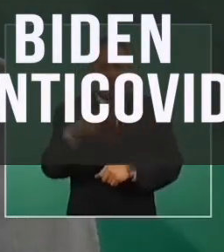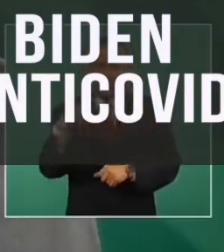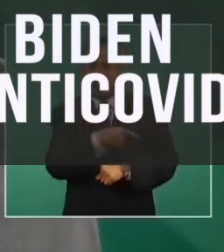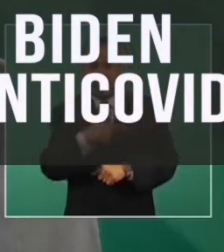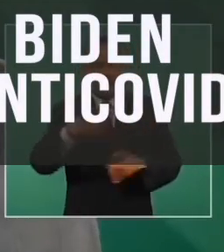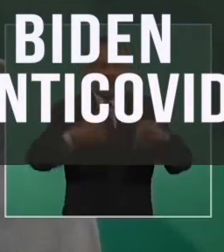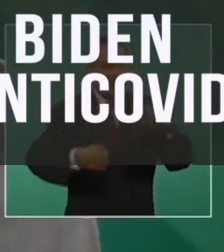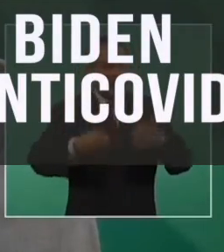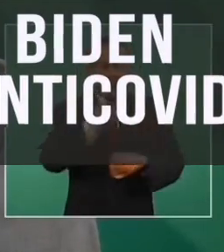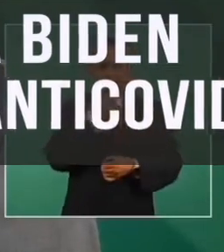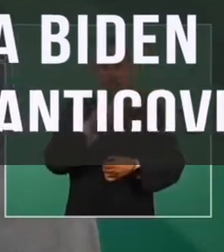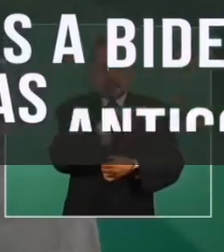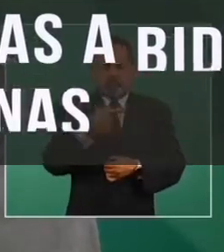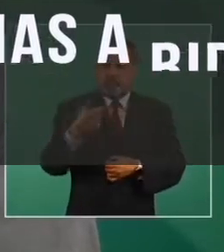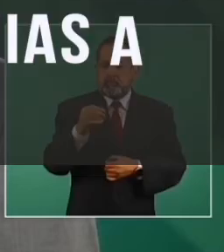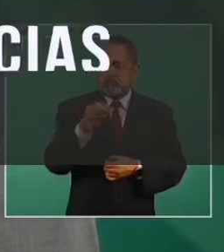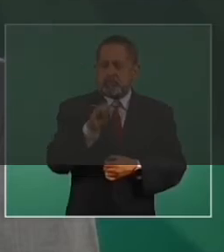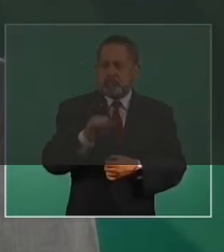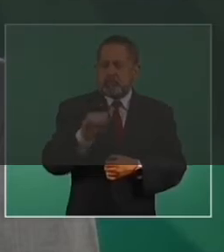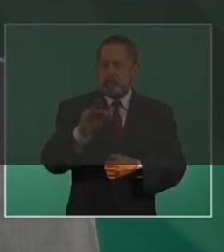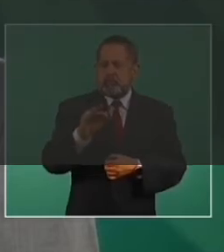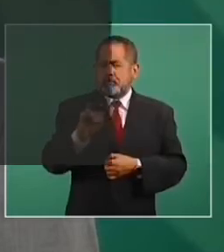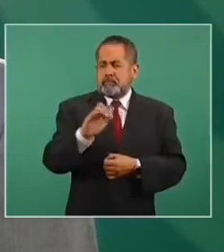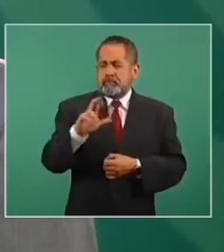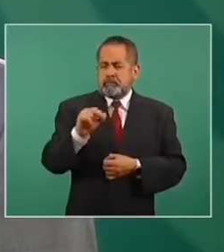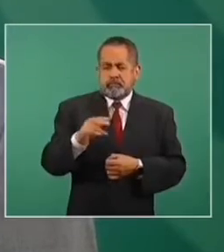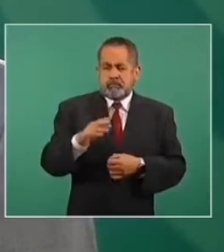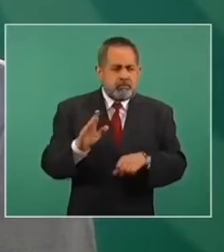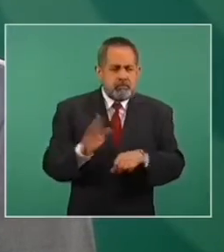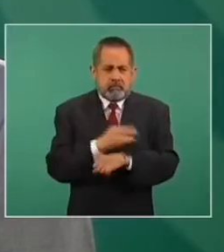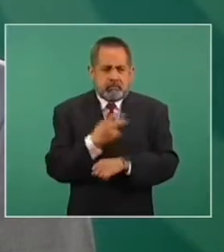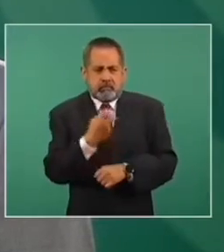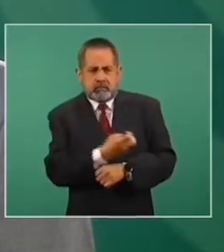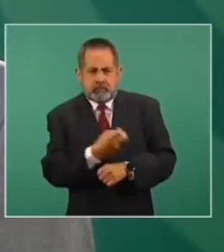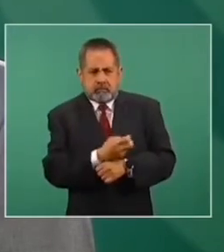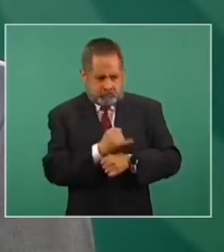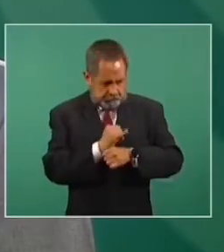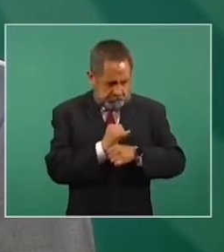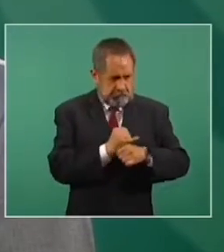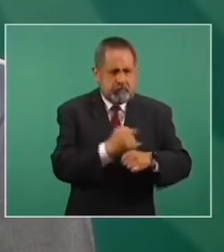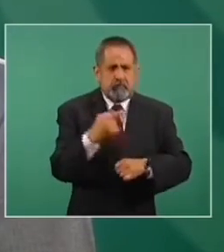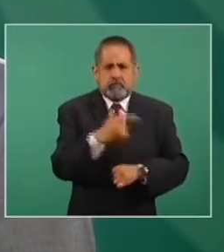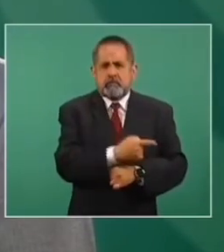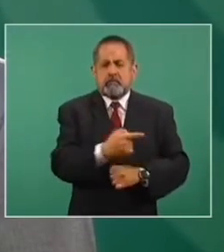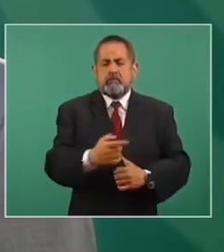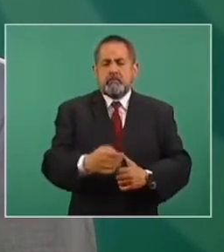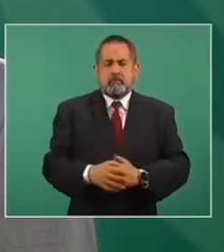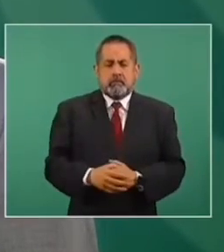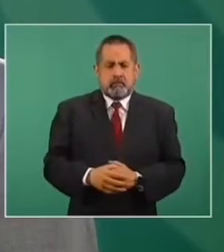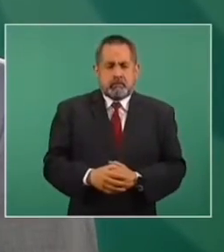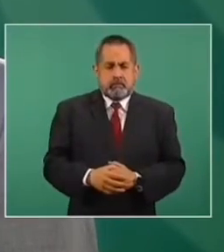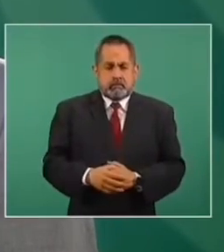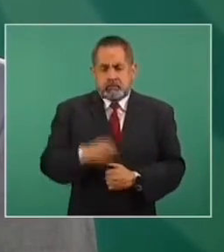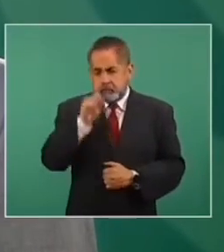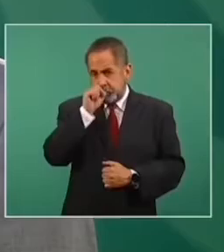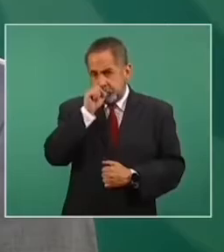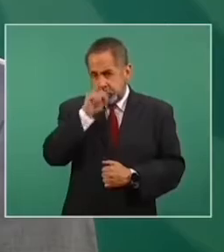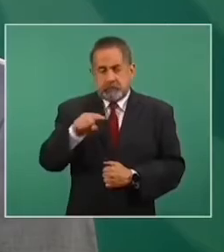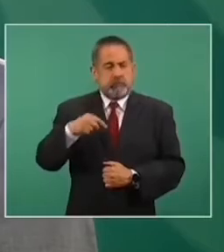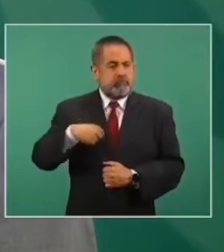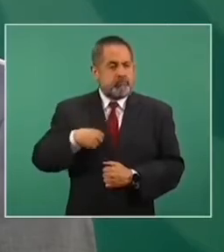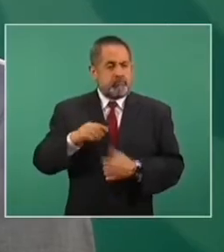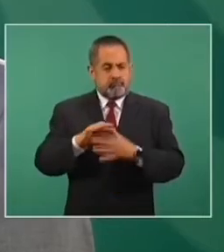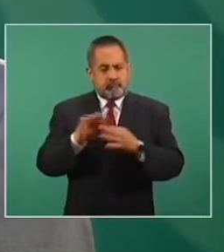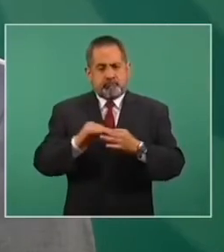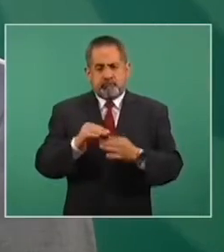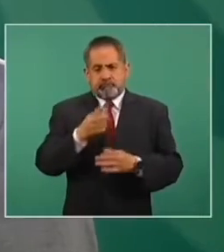Andrés Manuel López Obrador agradeció en la mañanera de hoy al presidente de Estados Unidos, Joe Biden, por el envío de más de 2 millones de dosis de la